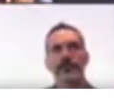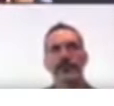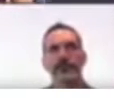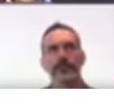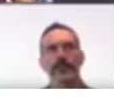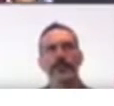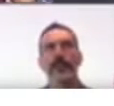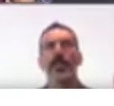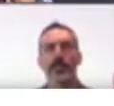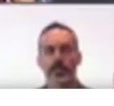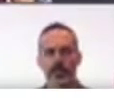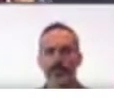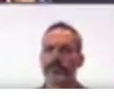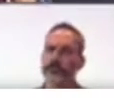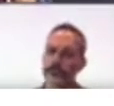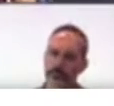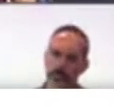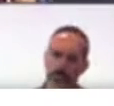estoy muy complacido,